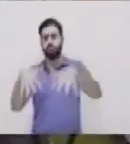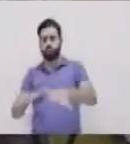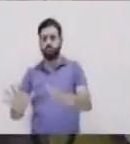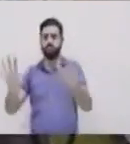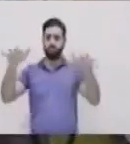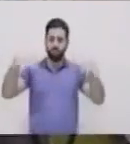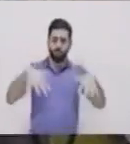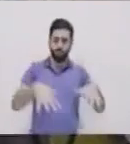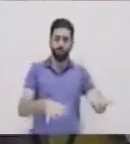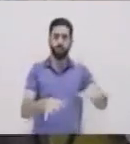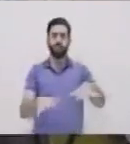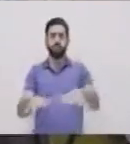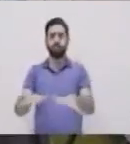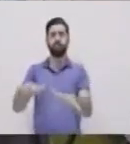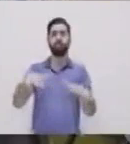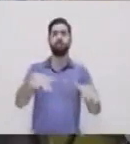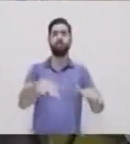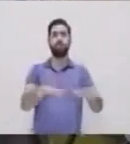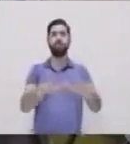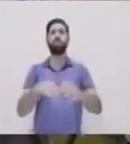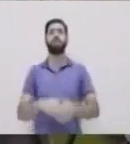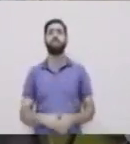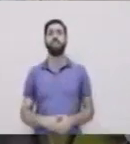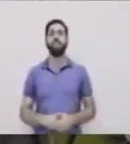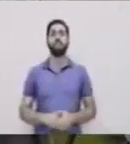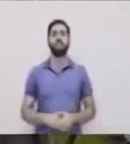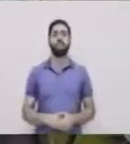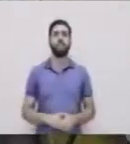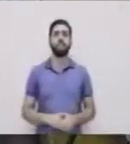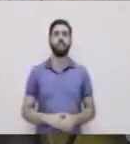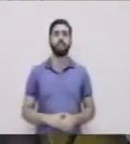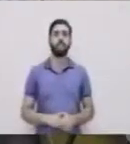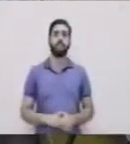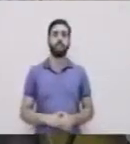un torrente, un torrente.